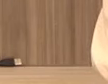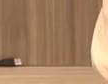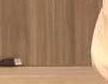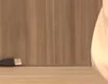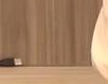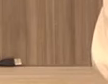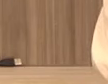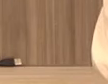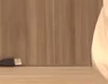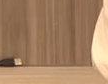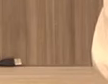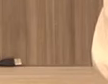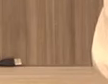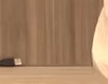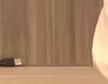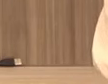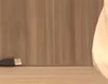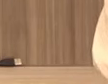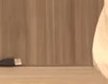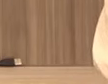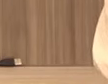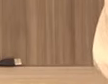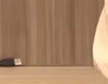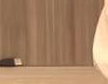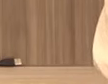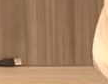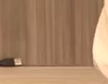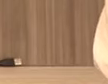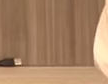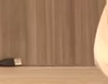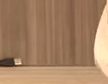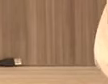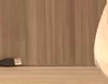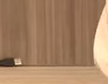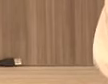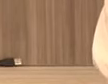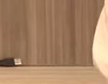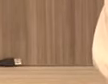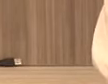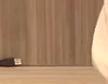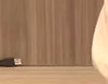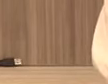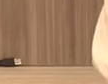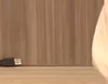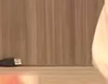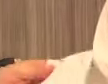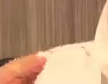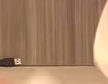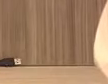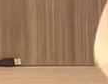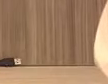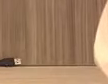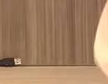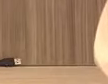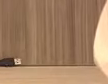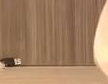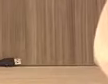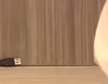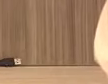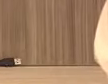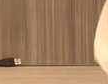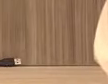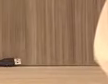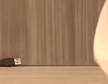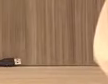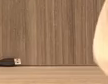que acudamos a los servicios de salud. O que las tratemos a tiempo. Sí, o que las tratemos a tiempo. Es más, es mejor el resultado. Sí. La estadística lo